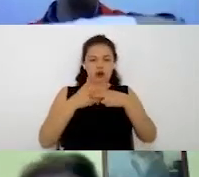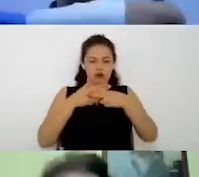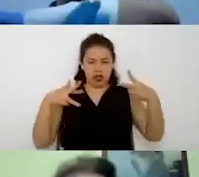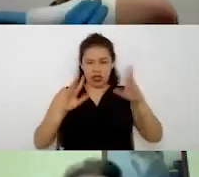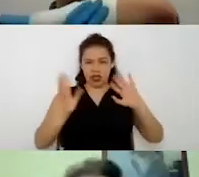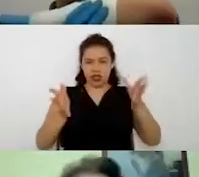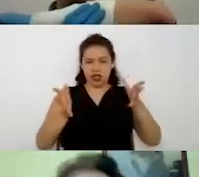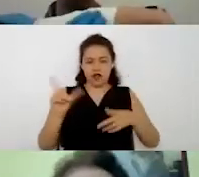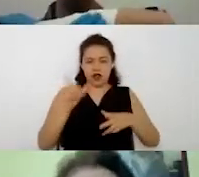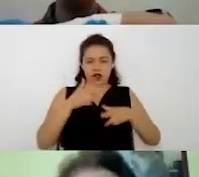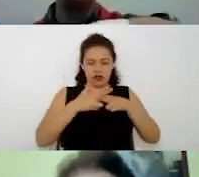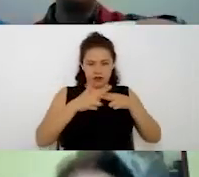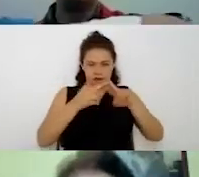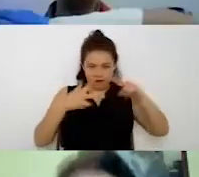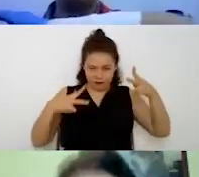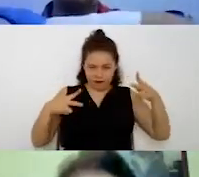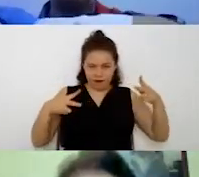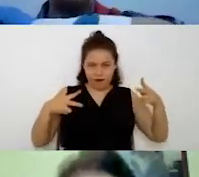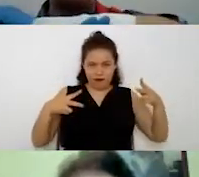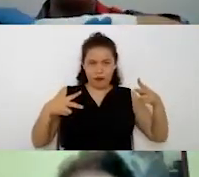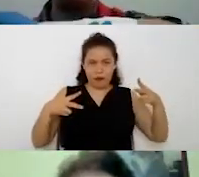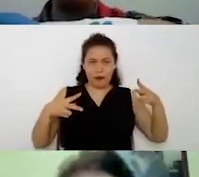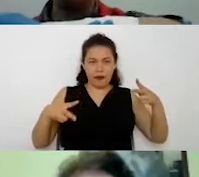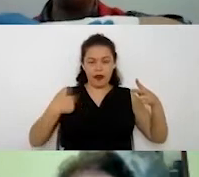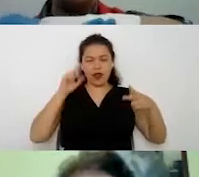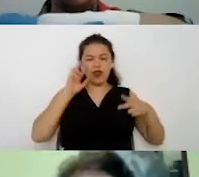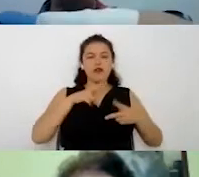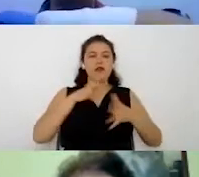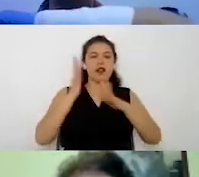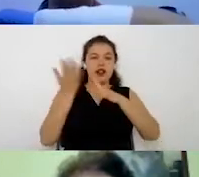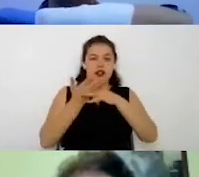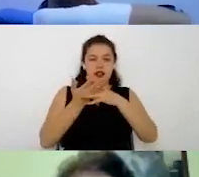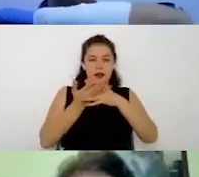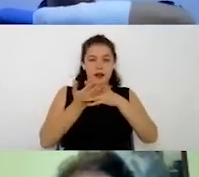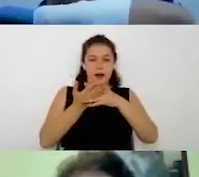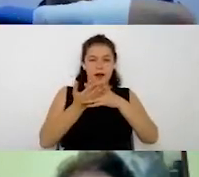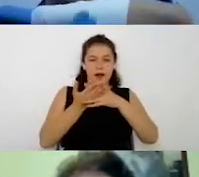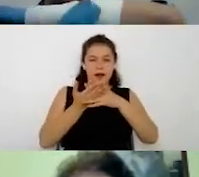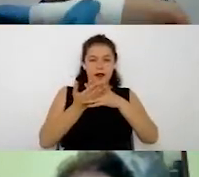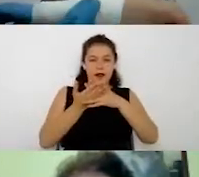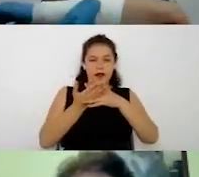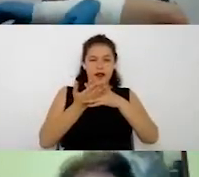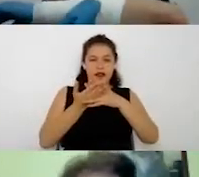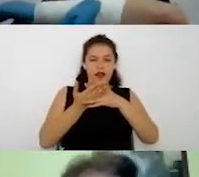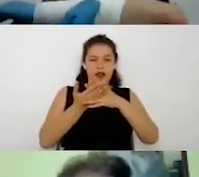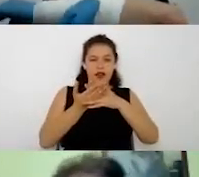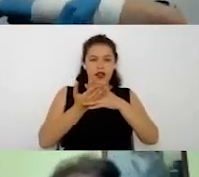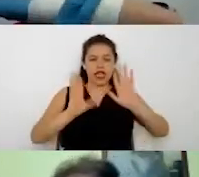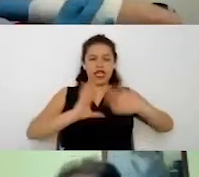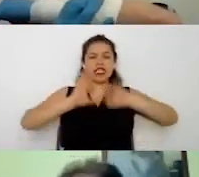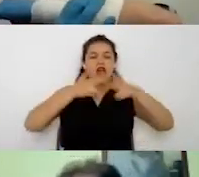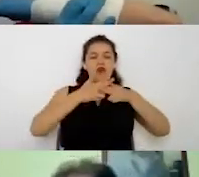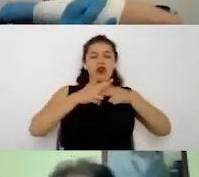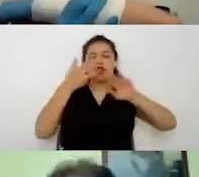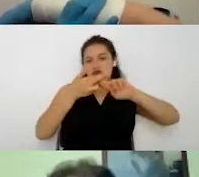está fracturado, cuando hablamos de fracturas, que lo vamos a ver en el tema de intermedios, hablamos ya de una estructura ósea lastimada, ya